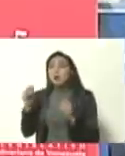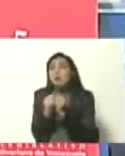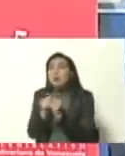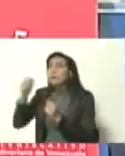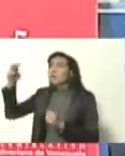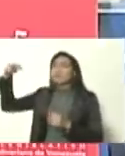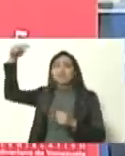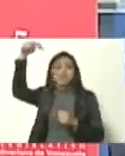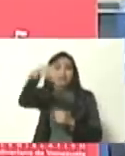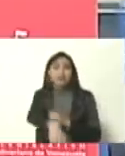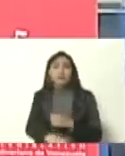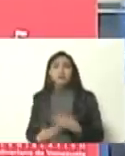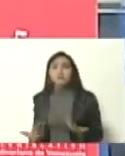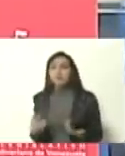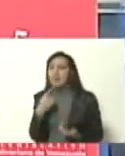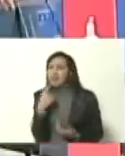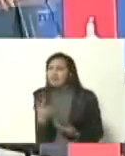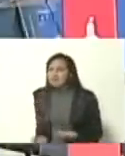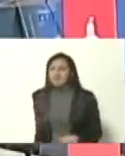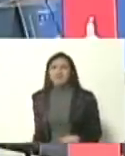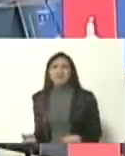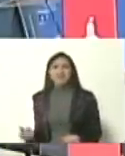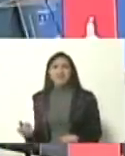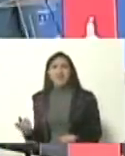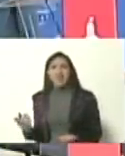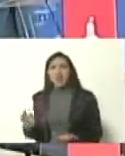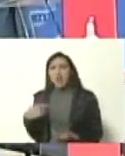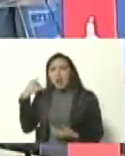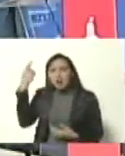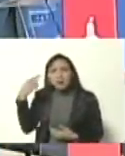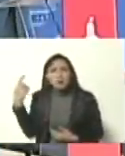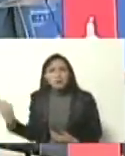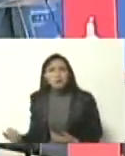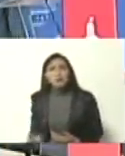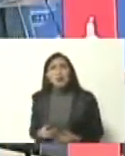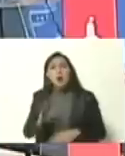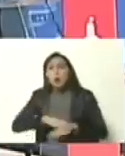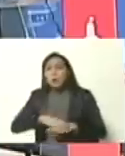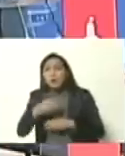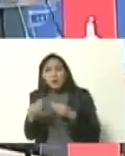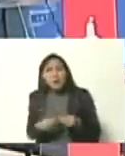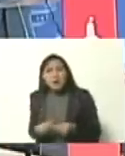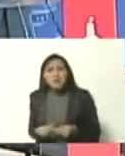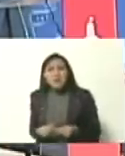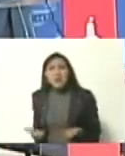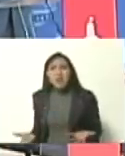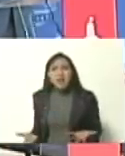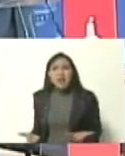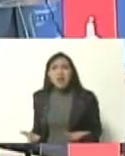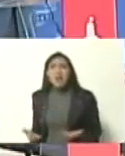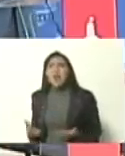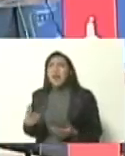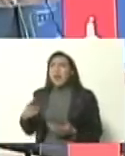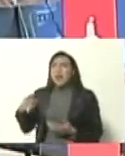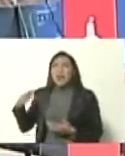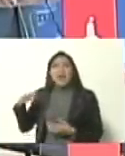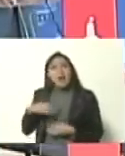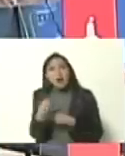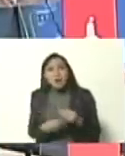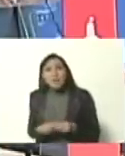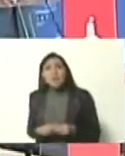dicen en Twitter, claro. El lanzamiento en Benji desde un tepuy cuesta tanto, dame tanto. Eso es